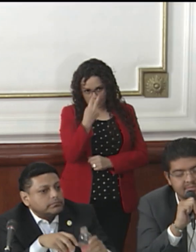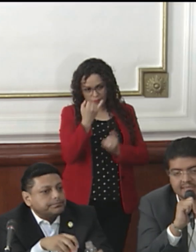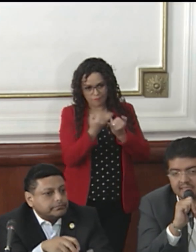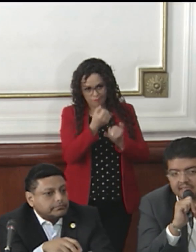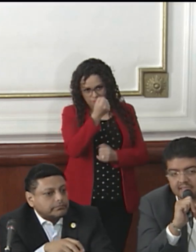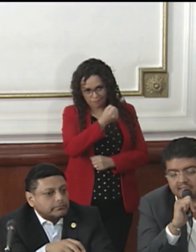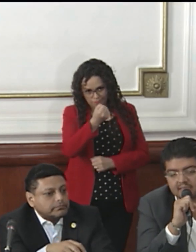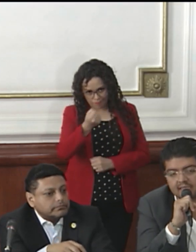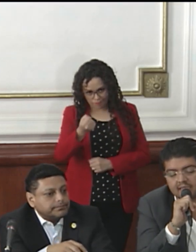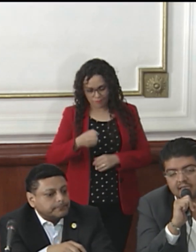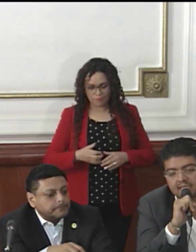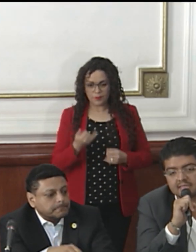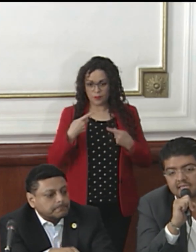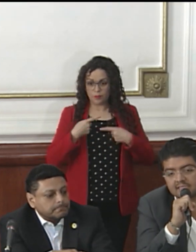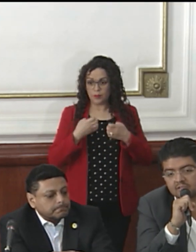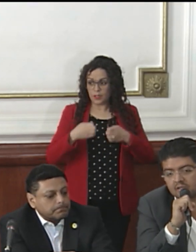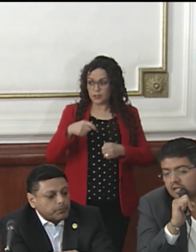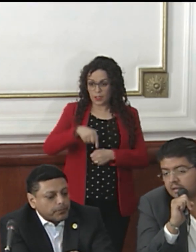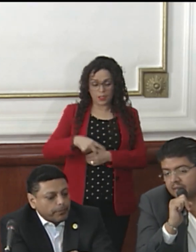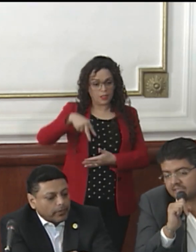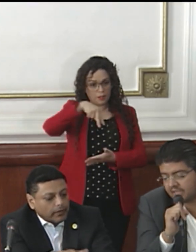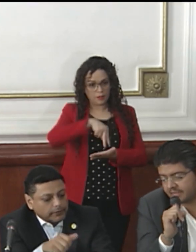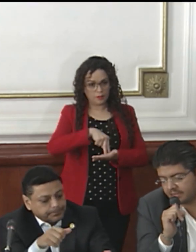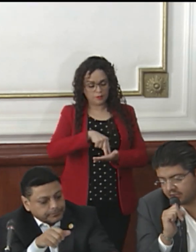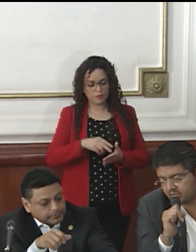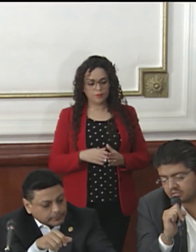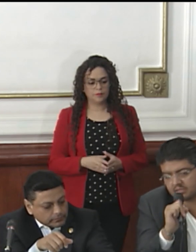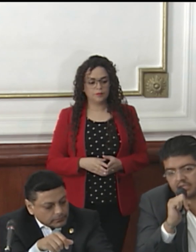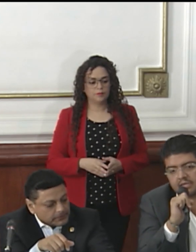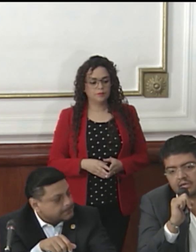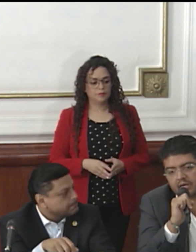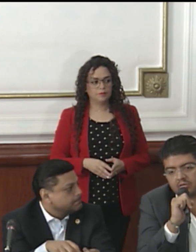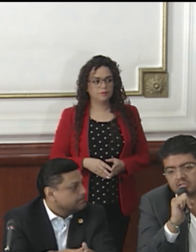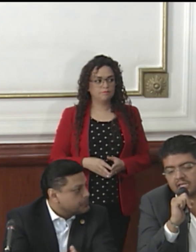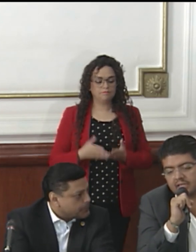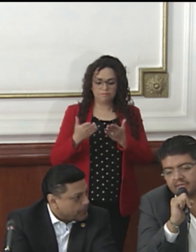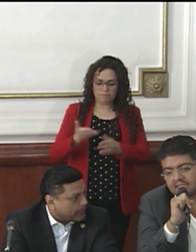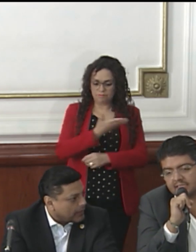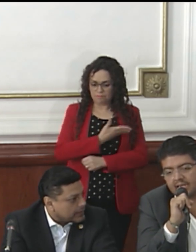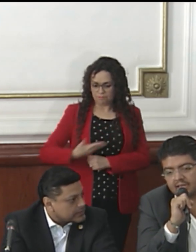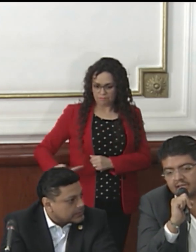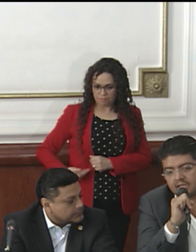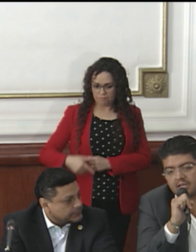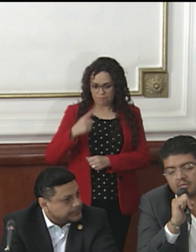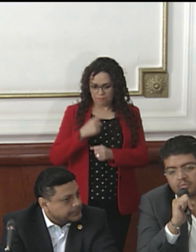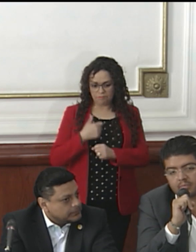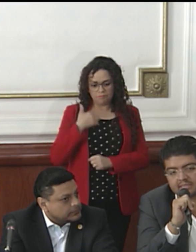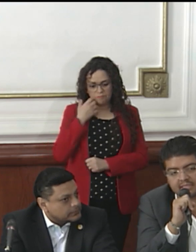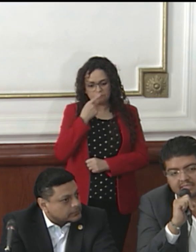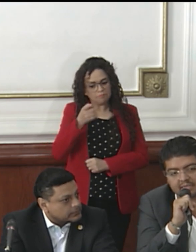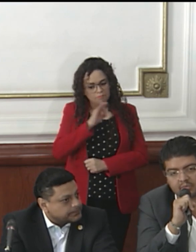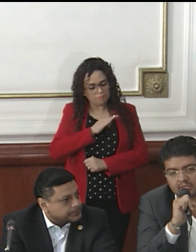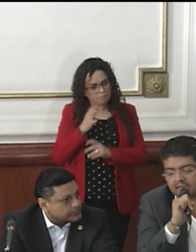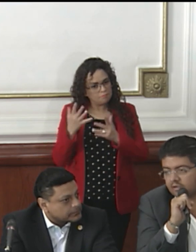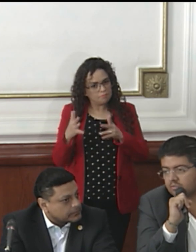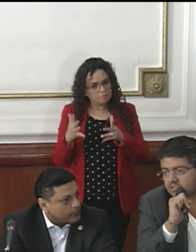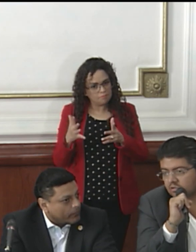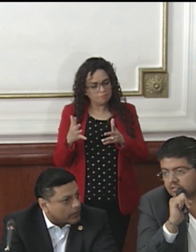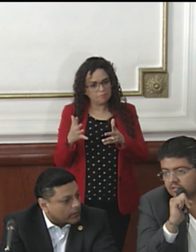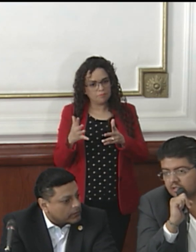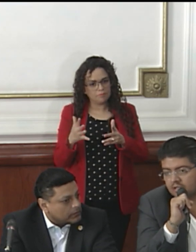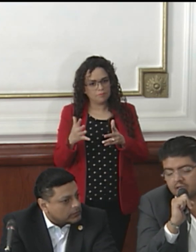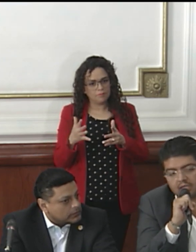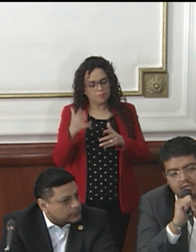demás presentes en esta instalación. Presidente, primero reconocerte, felicitarte por presidir esta importante